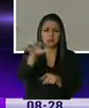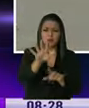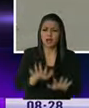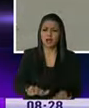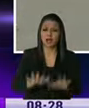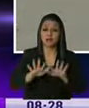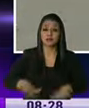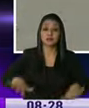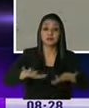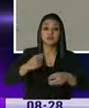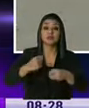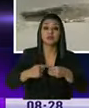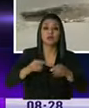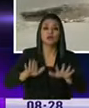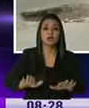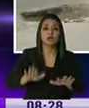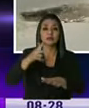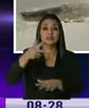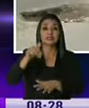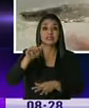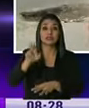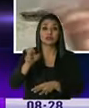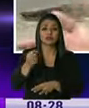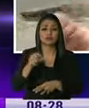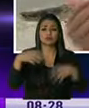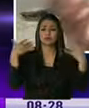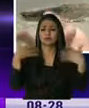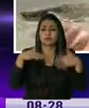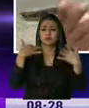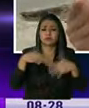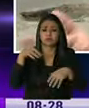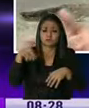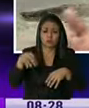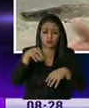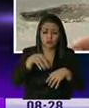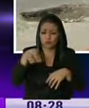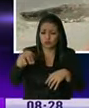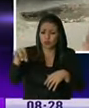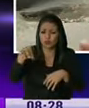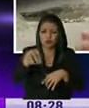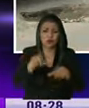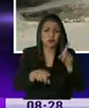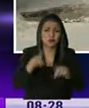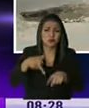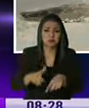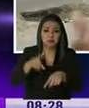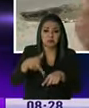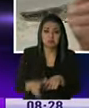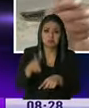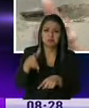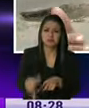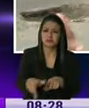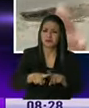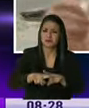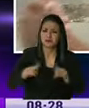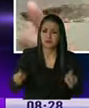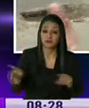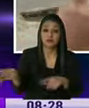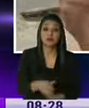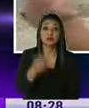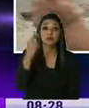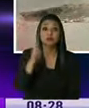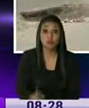la ciudad de Quito. En Los Chillos hay unos sectores, pero realmente de morirse hay unos huecos, pero tamaño cielo. En el